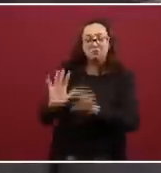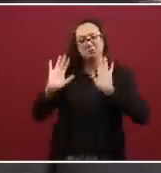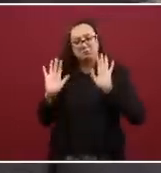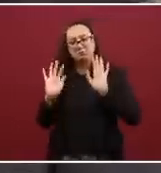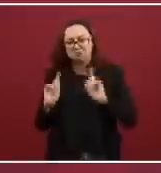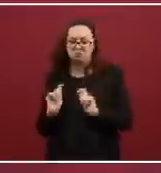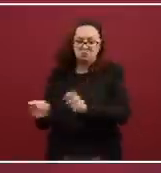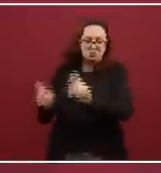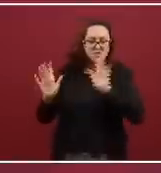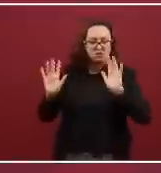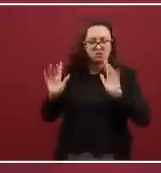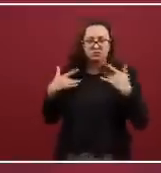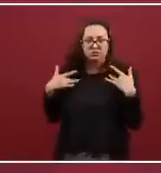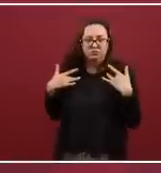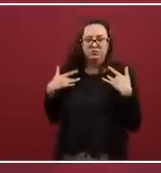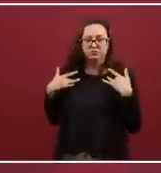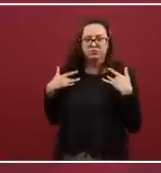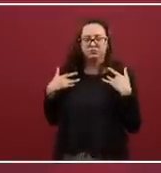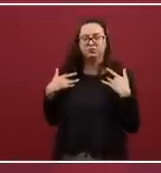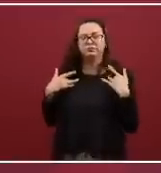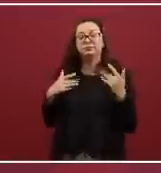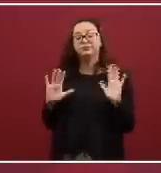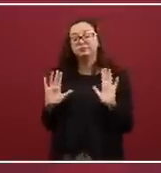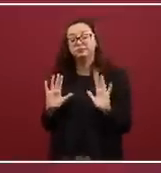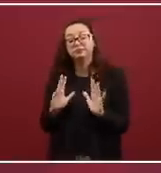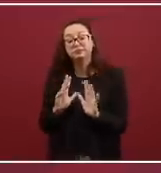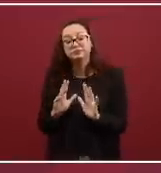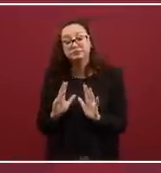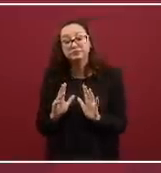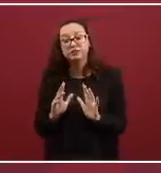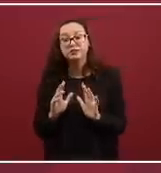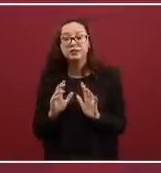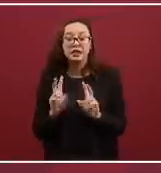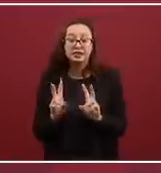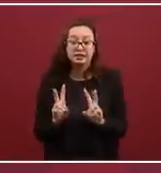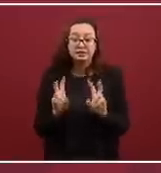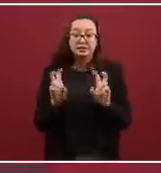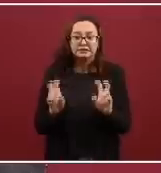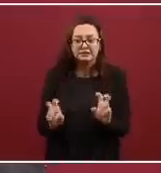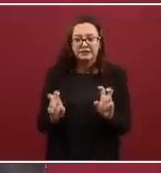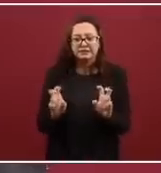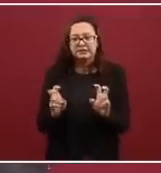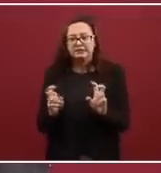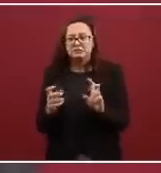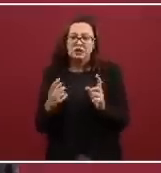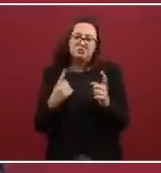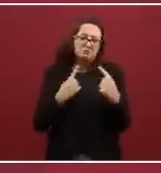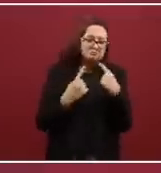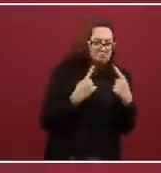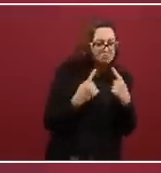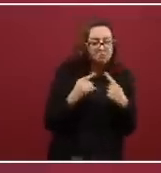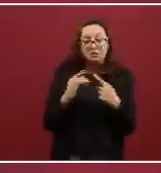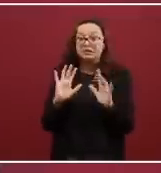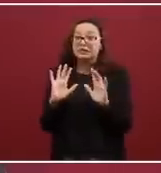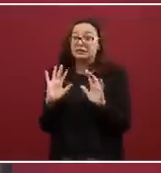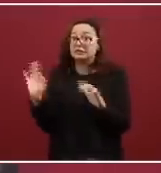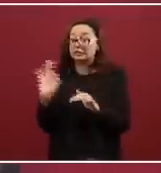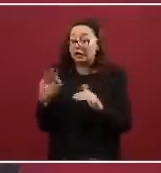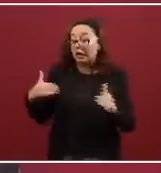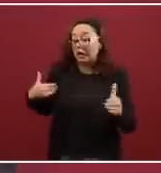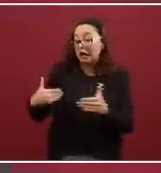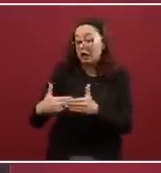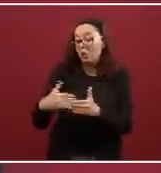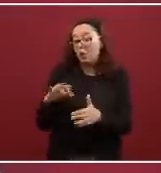cualquier cosa que se conversará se negociará o se acordará sobre esas cosas si es que no tenemos éxito y espero que sí